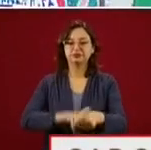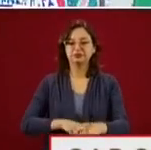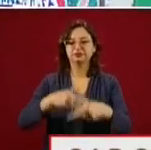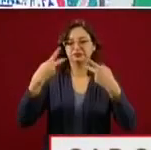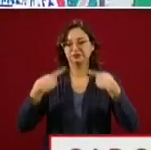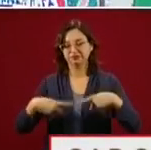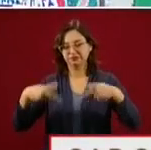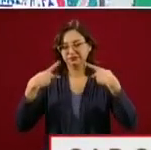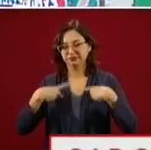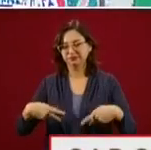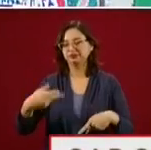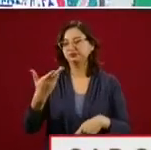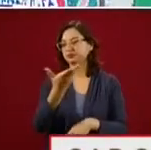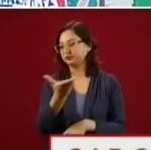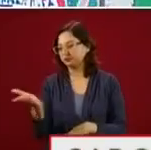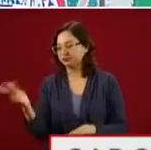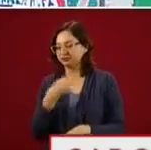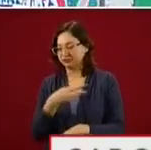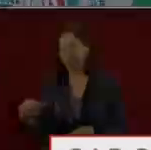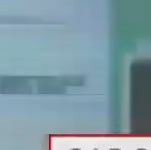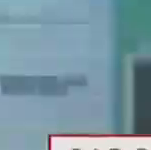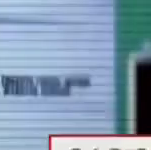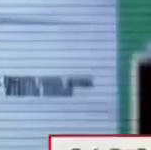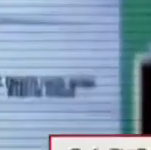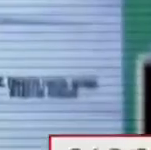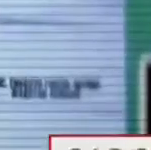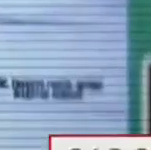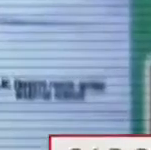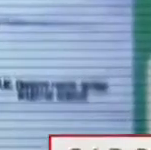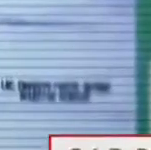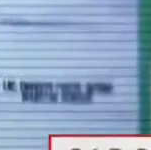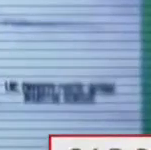de manera gratuita a la gente pobre